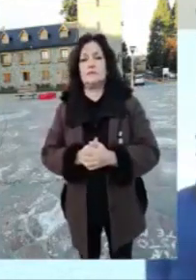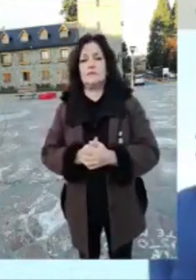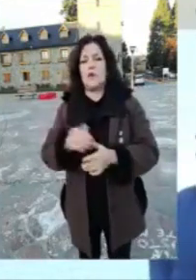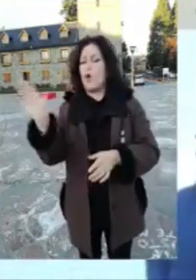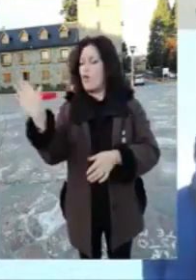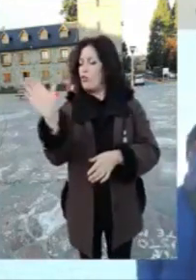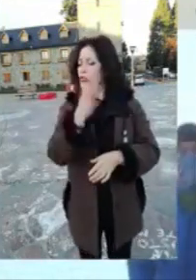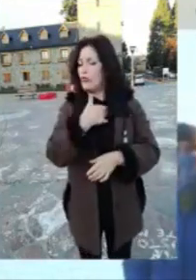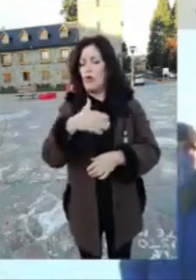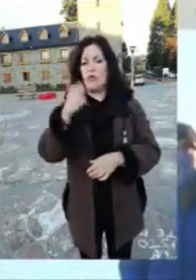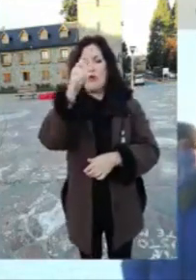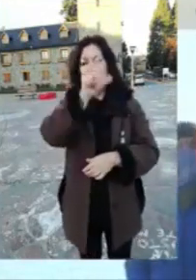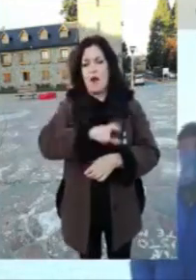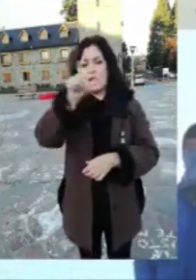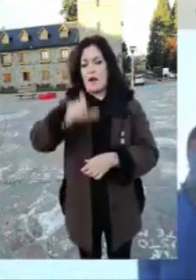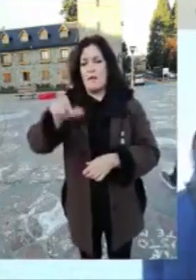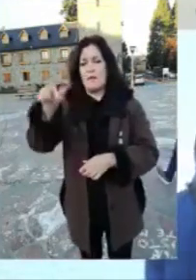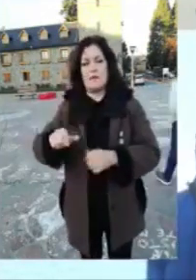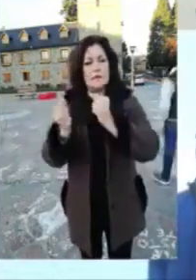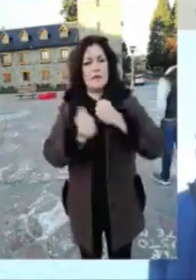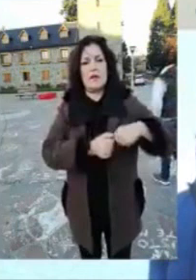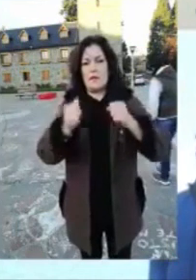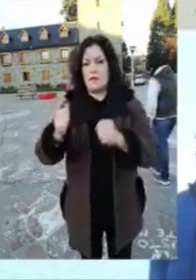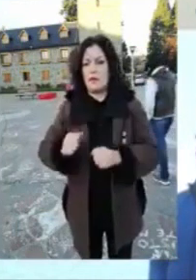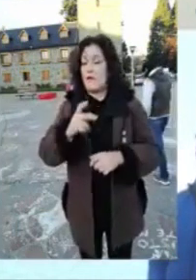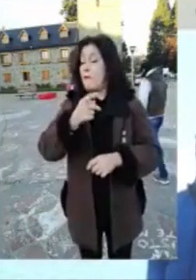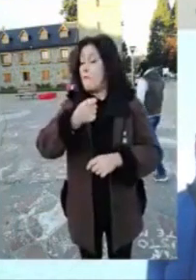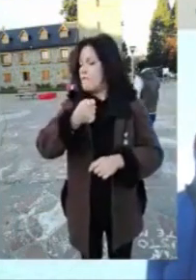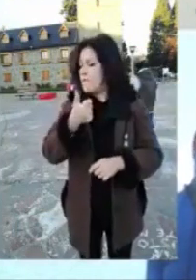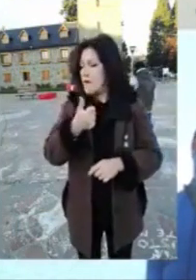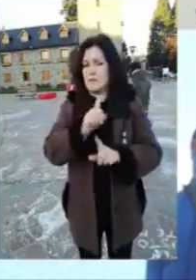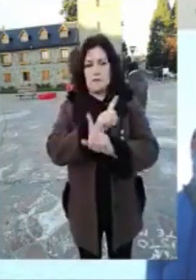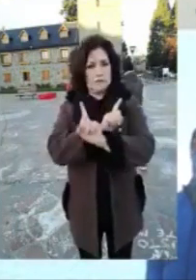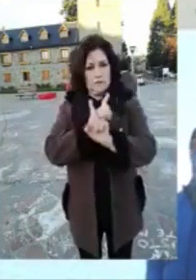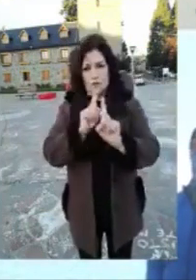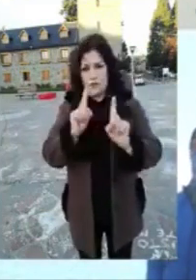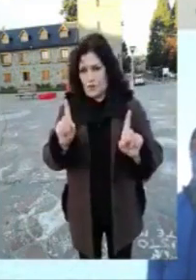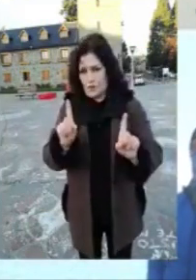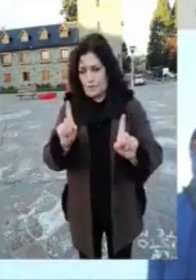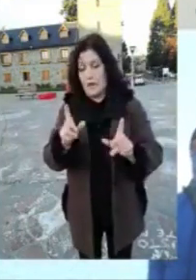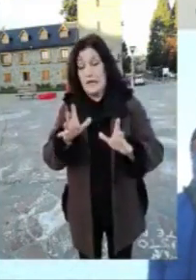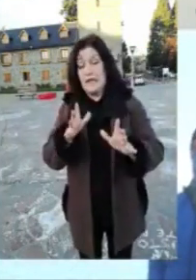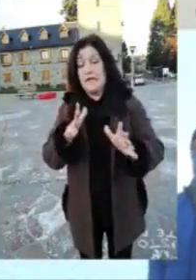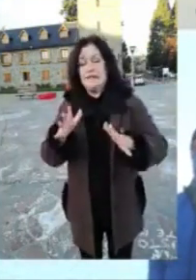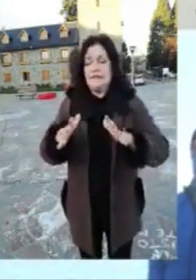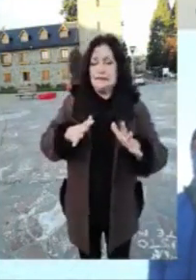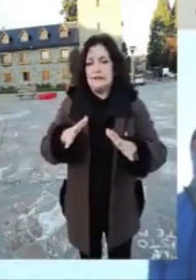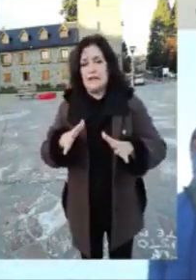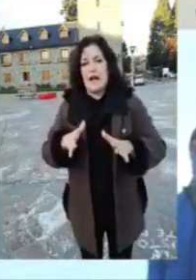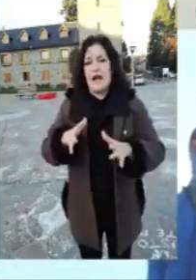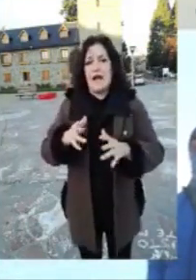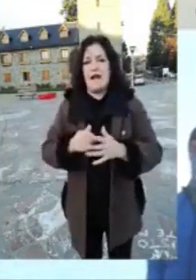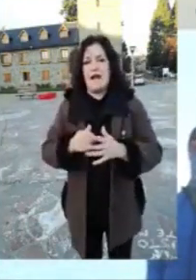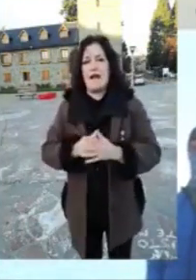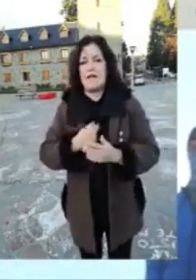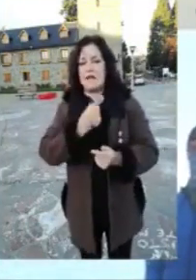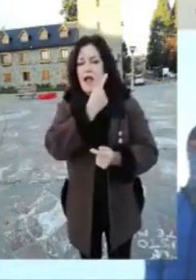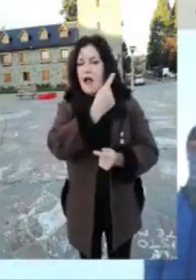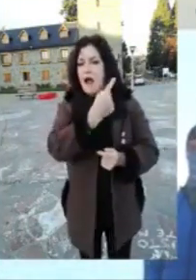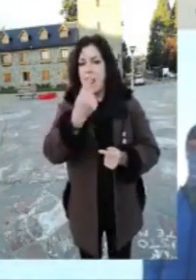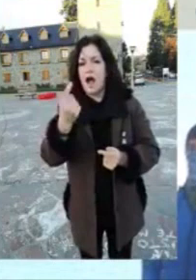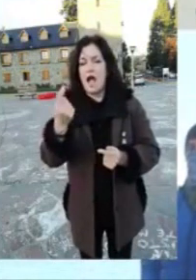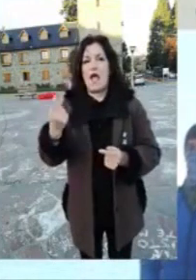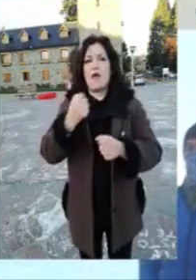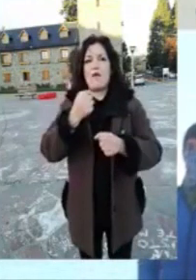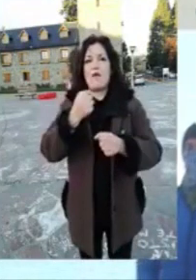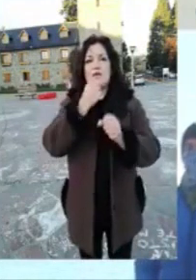vecinos no es fácil a veces no encontramos nuestro lugar a veces no sabemos exactamente cada uno todo lo que tiene